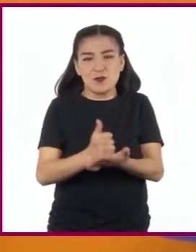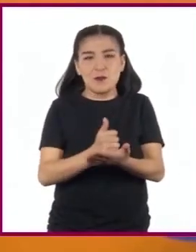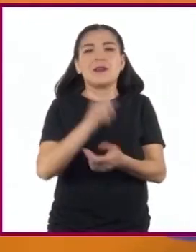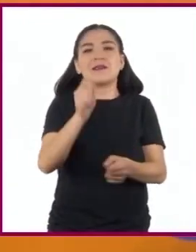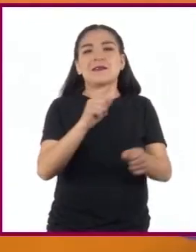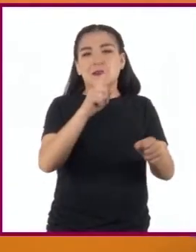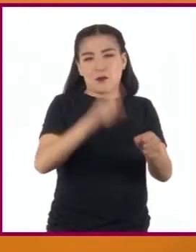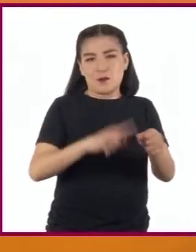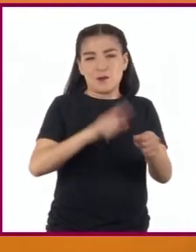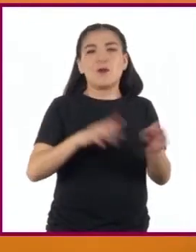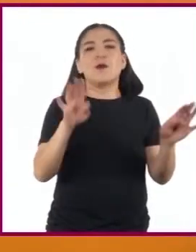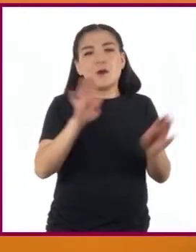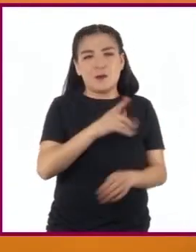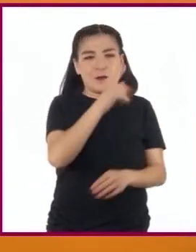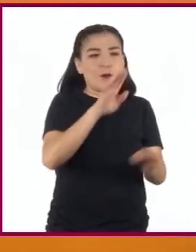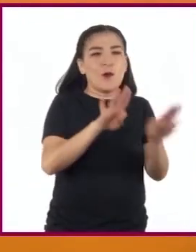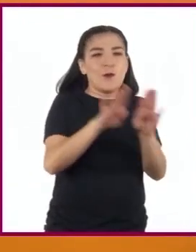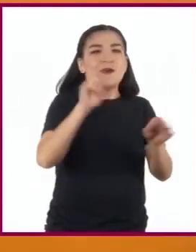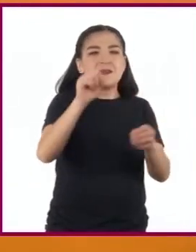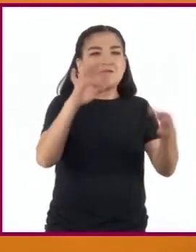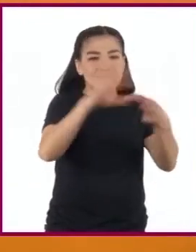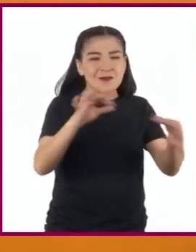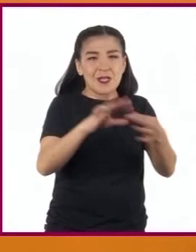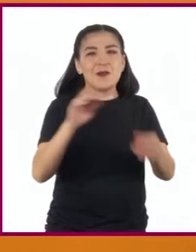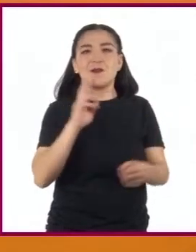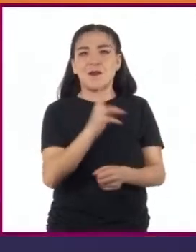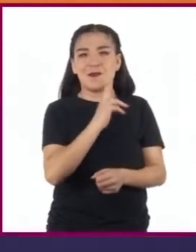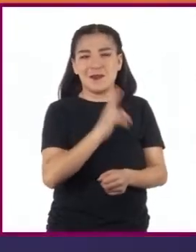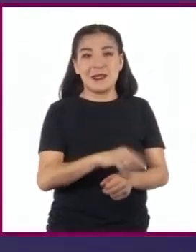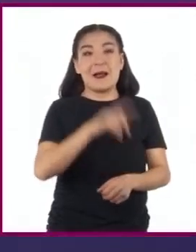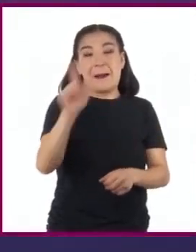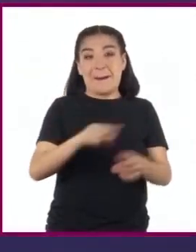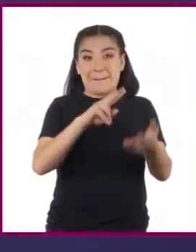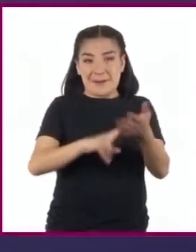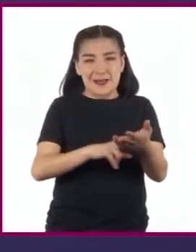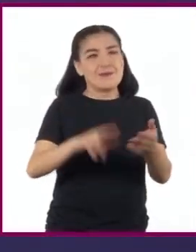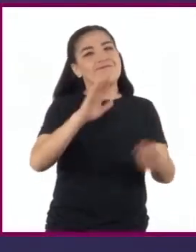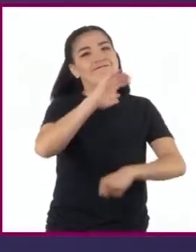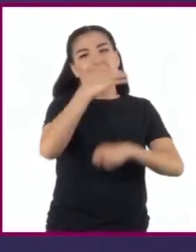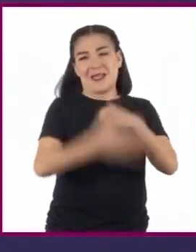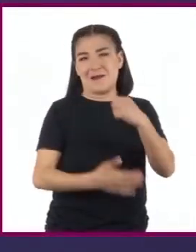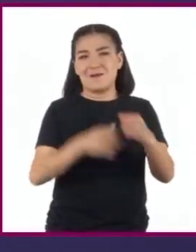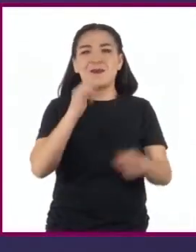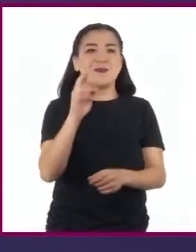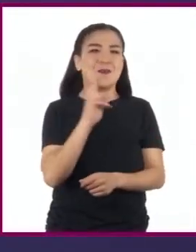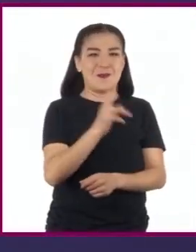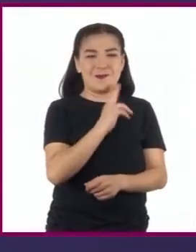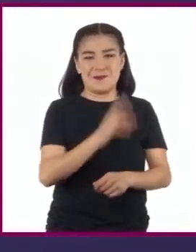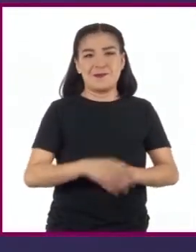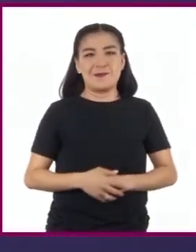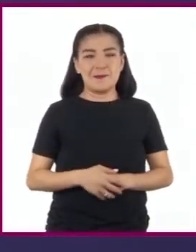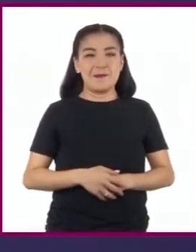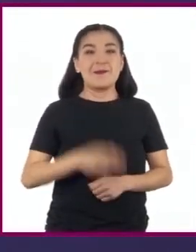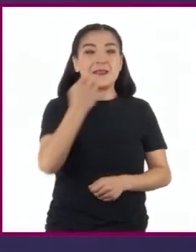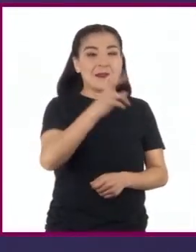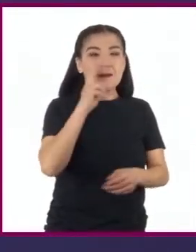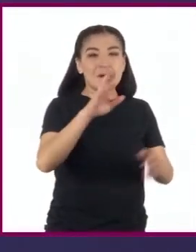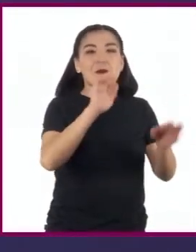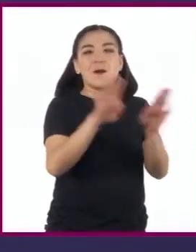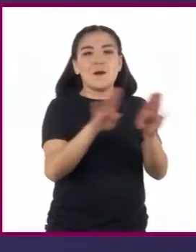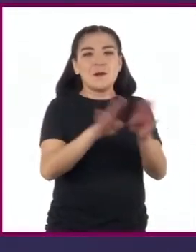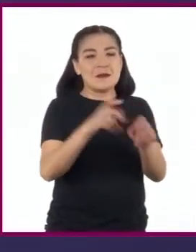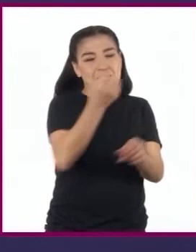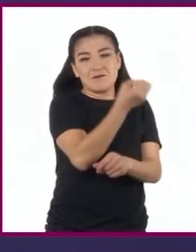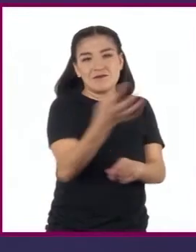de la noticia. Y con verde, el cierre o remate. La noticia puede conformarse de